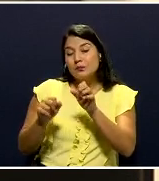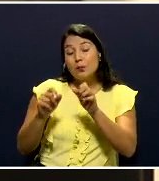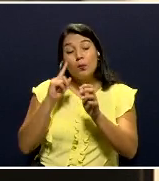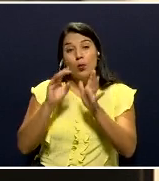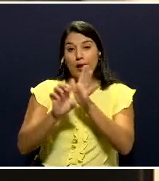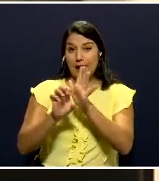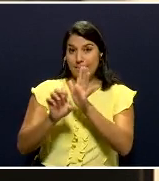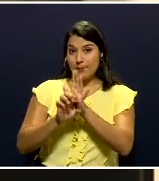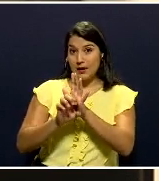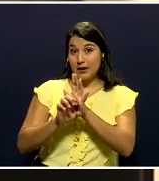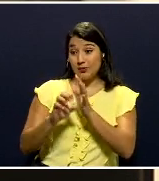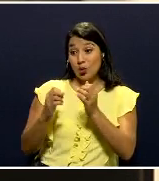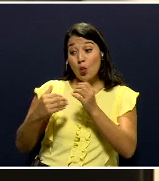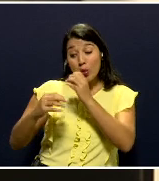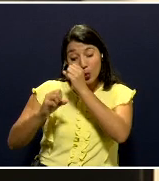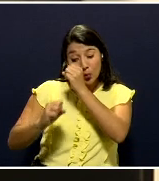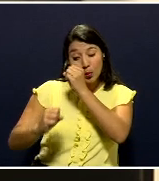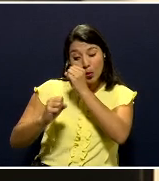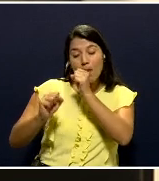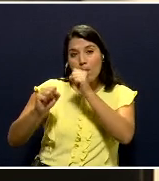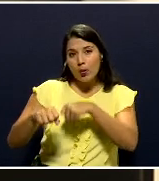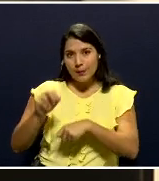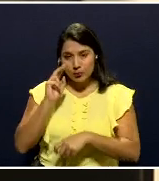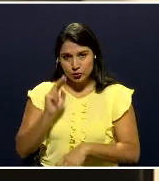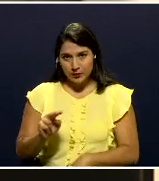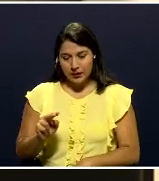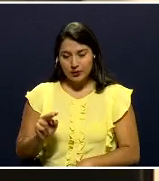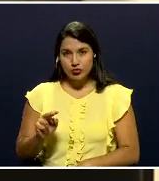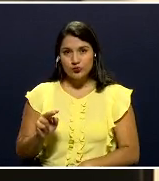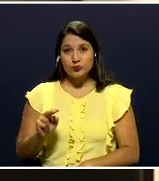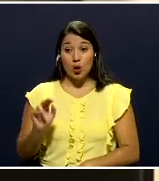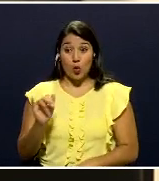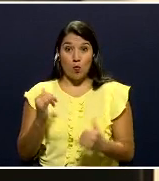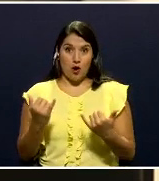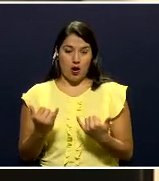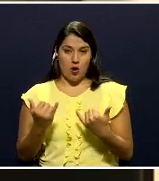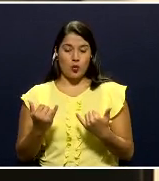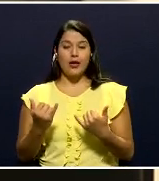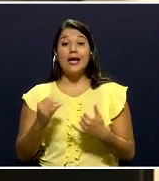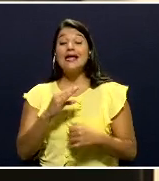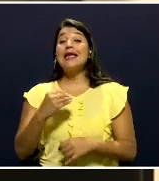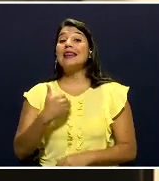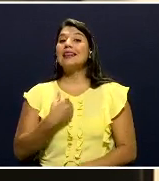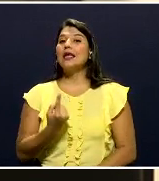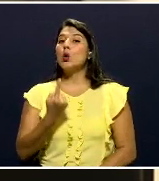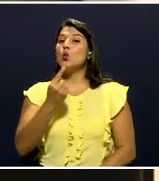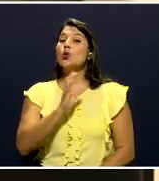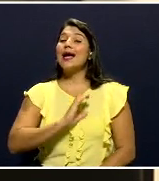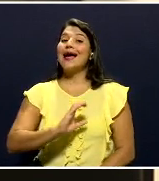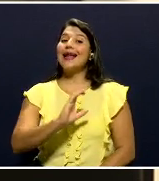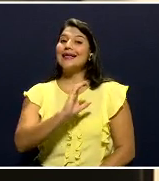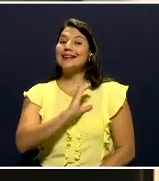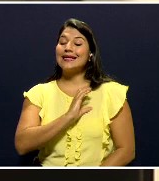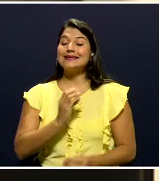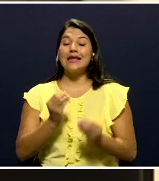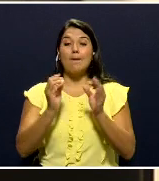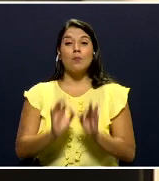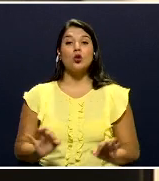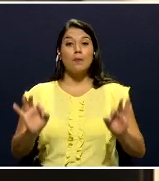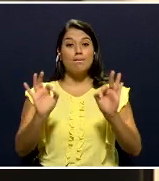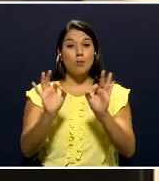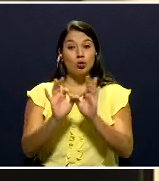es el diagnóstico que se está haciendo en estos momentos. Y prácticamente tienen una característica muy importante que no